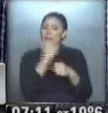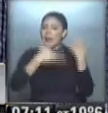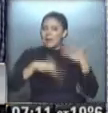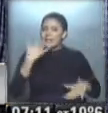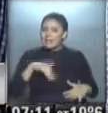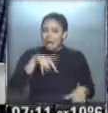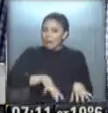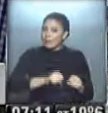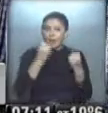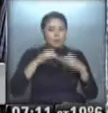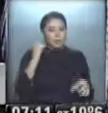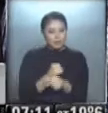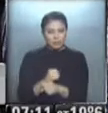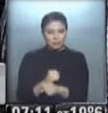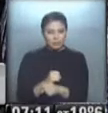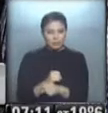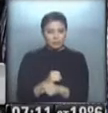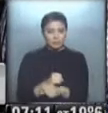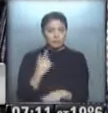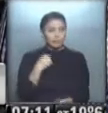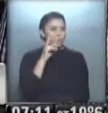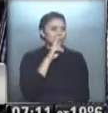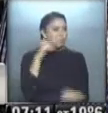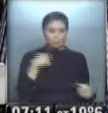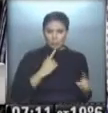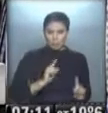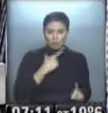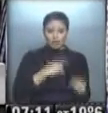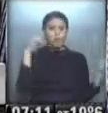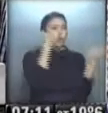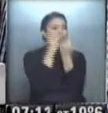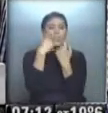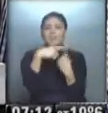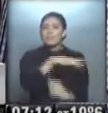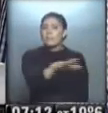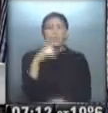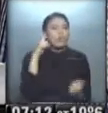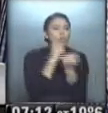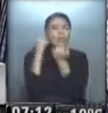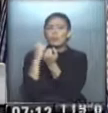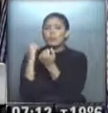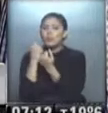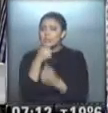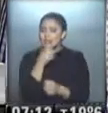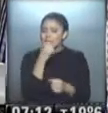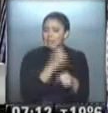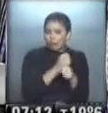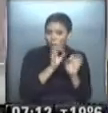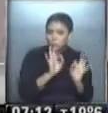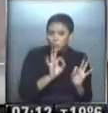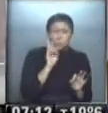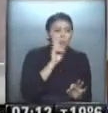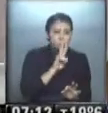ya temprano. He estado personalmente monitoreando en los distintos barrios cómo se han hecho todos los trabajos de